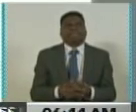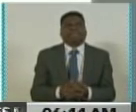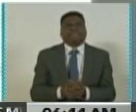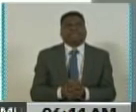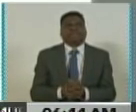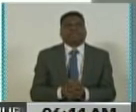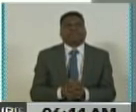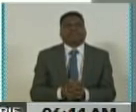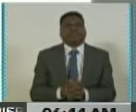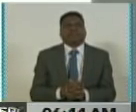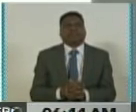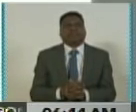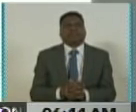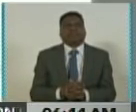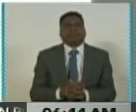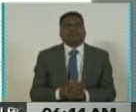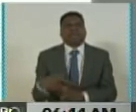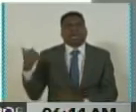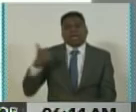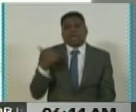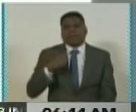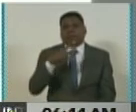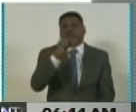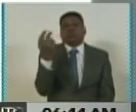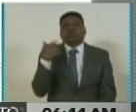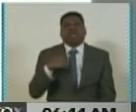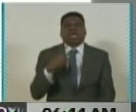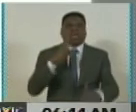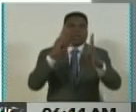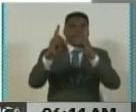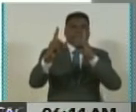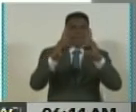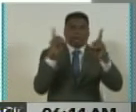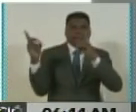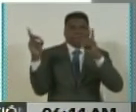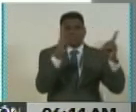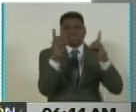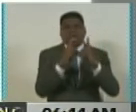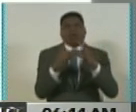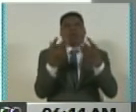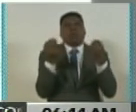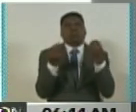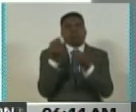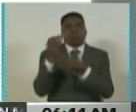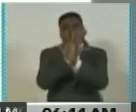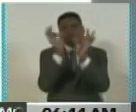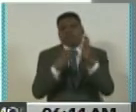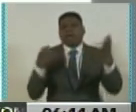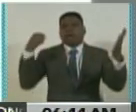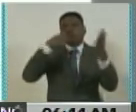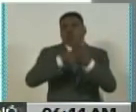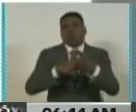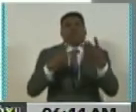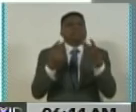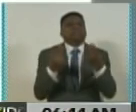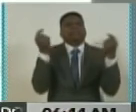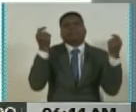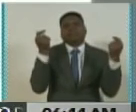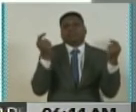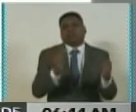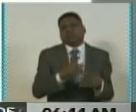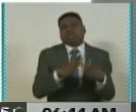decir lo siguiente: la MUD no tiene el diálogo como estrategia, la suya es el golpe de Estado y la desaparición